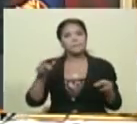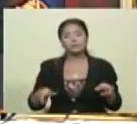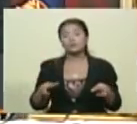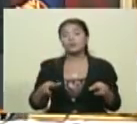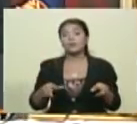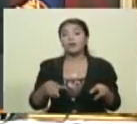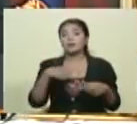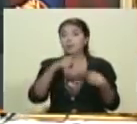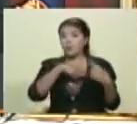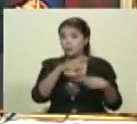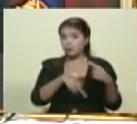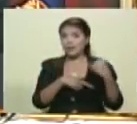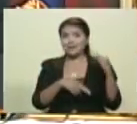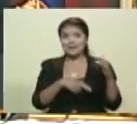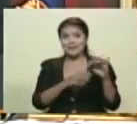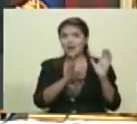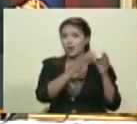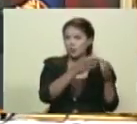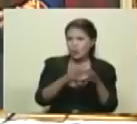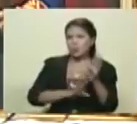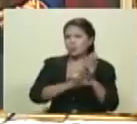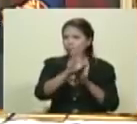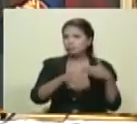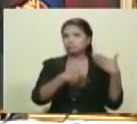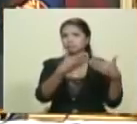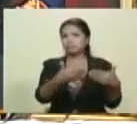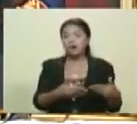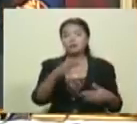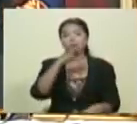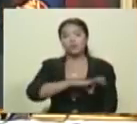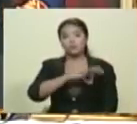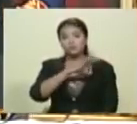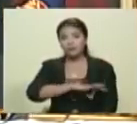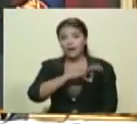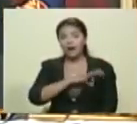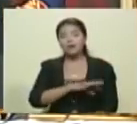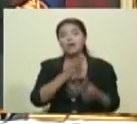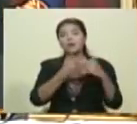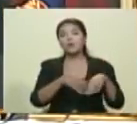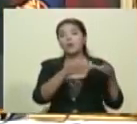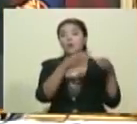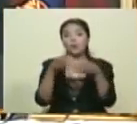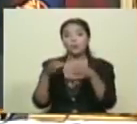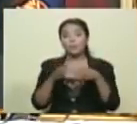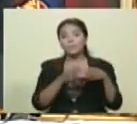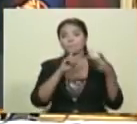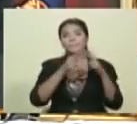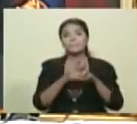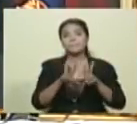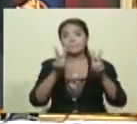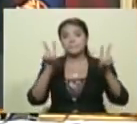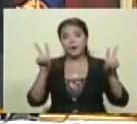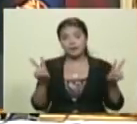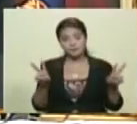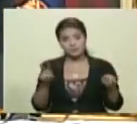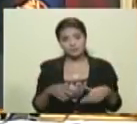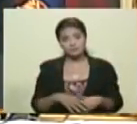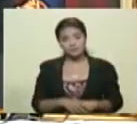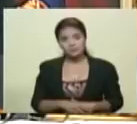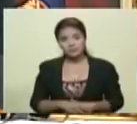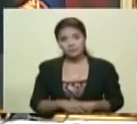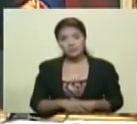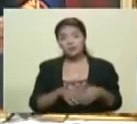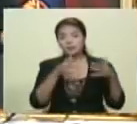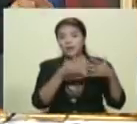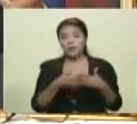izquierda estadounidense, de los movimientos progresistas, de los movimientos sociales, de los movimientos de paz de los